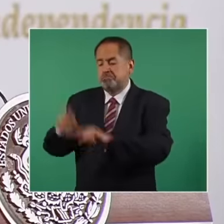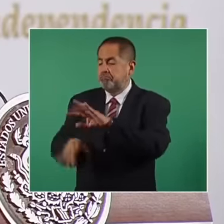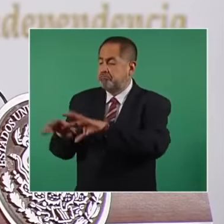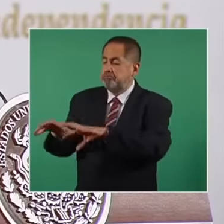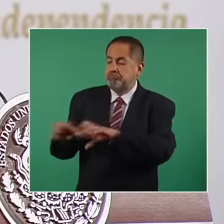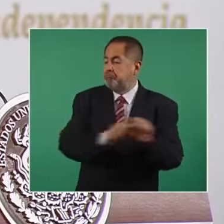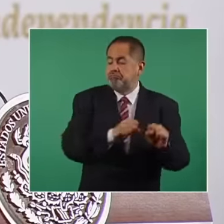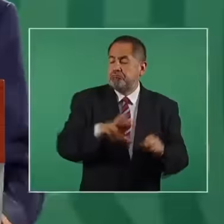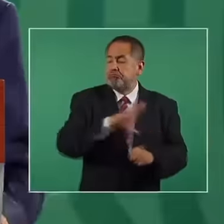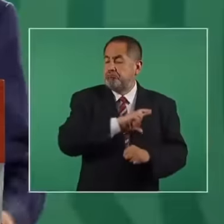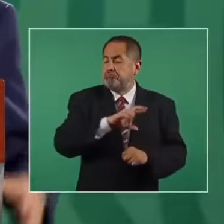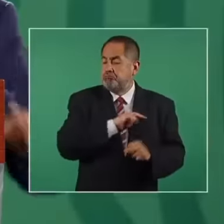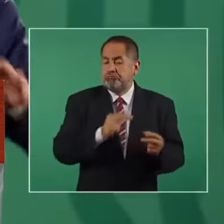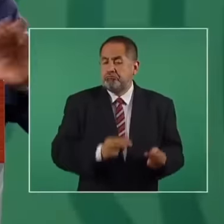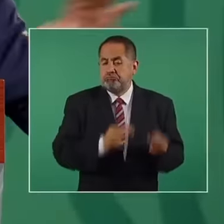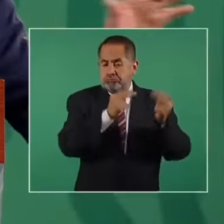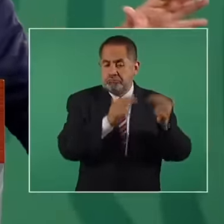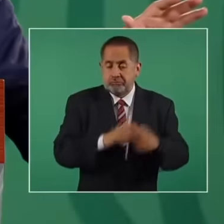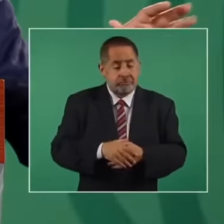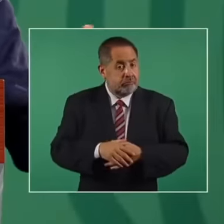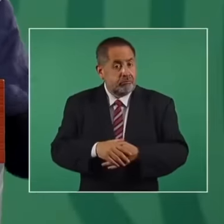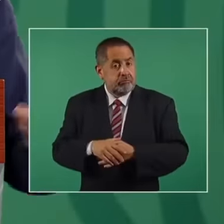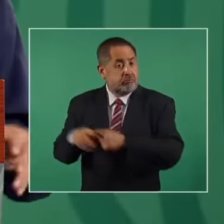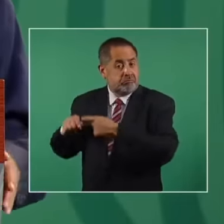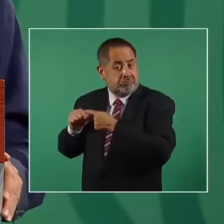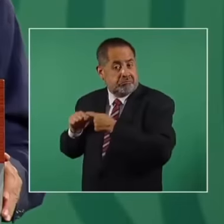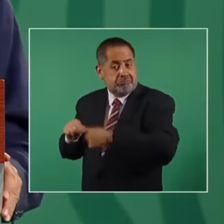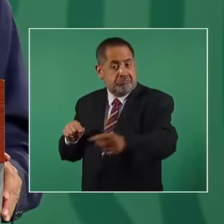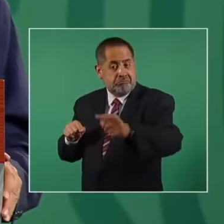el ferrocarril, todo,